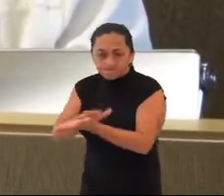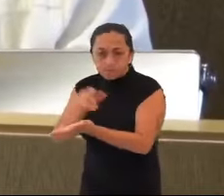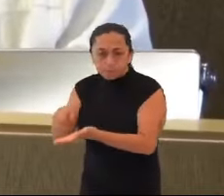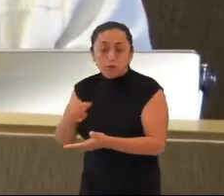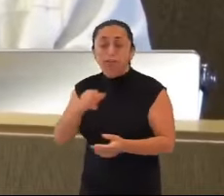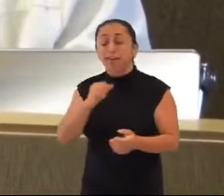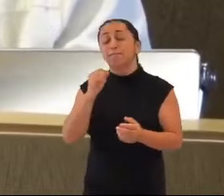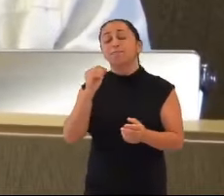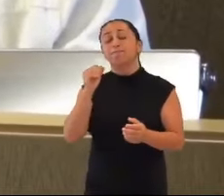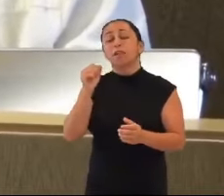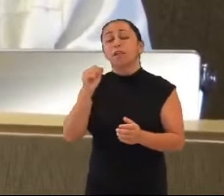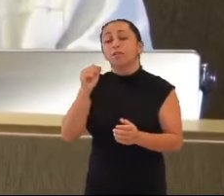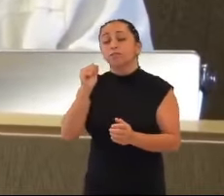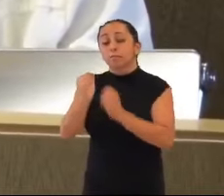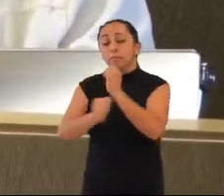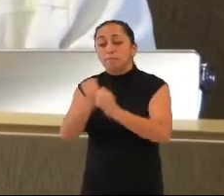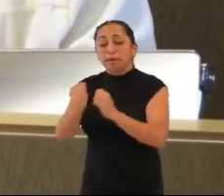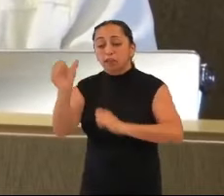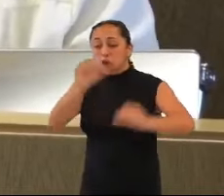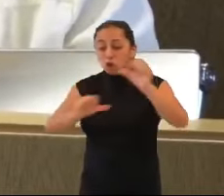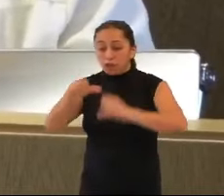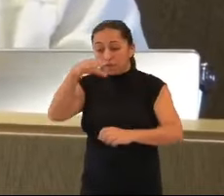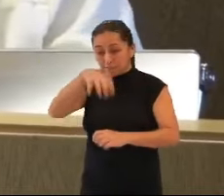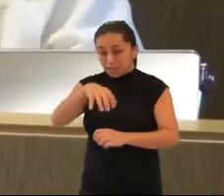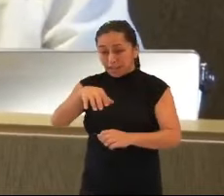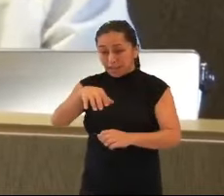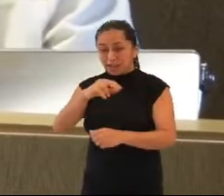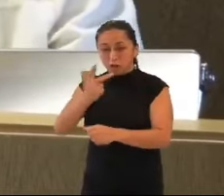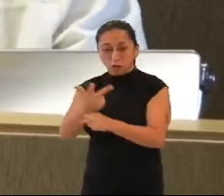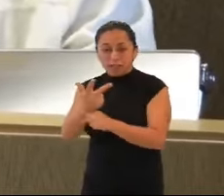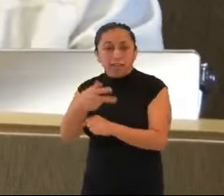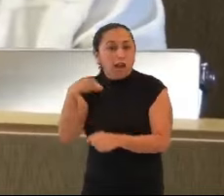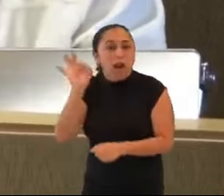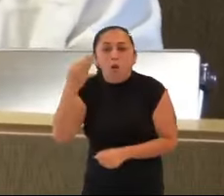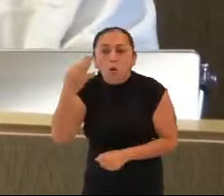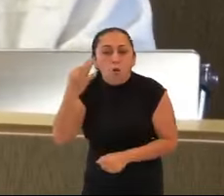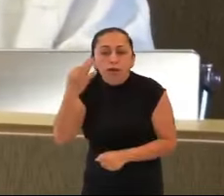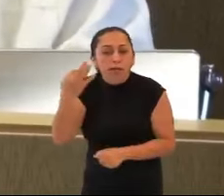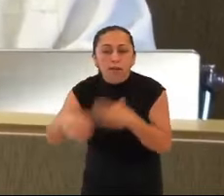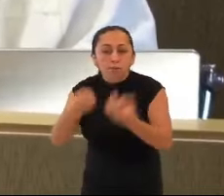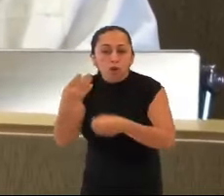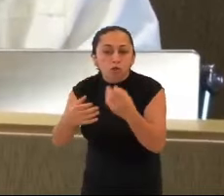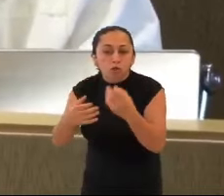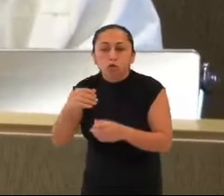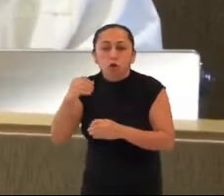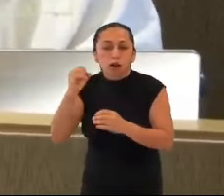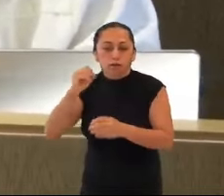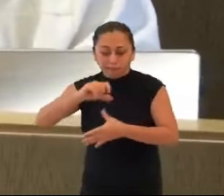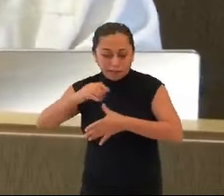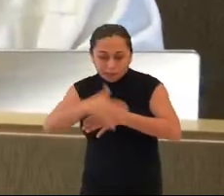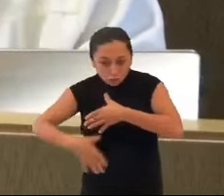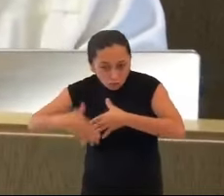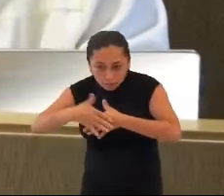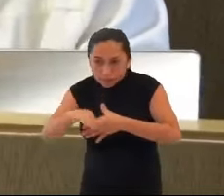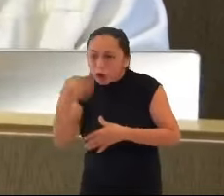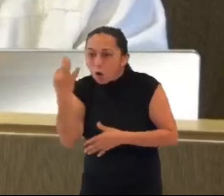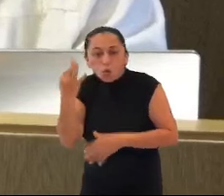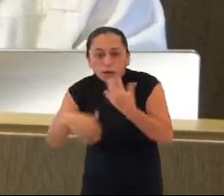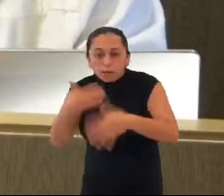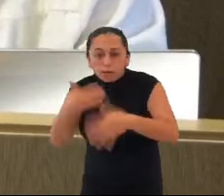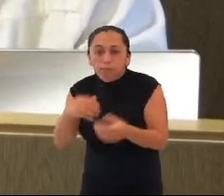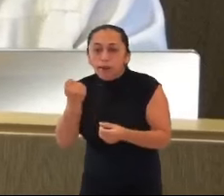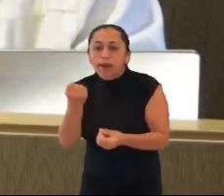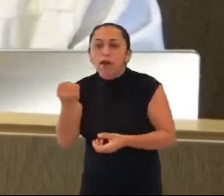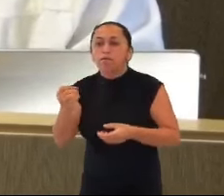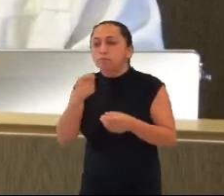Río Tercero, que es la única productora en Latinoamérica del TDI, un producto que se utiliza para la fabricación de